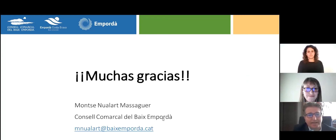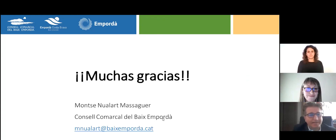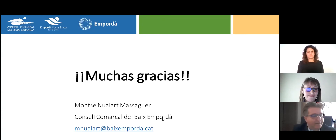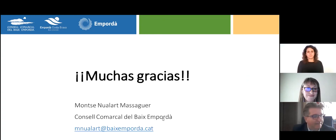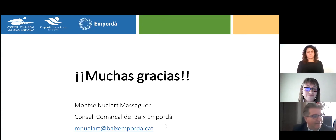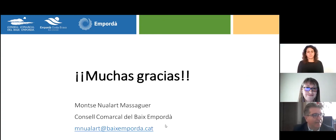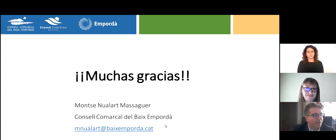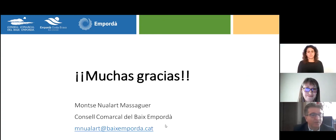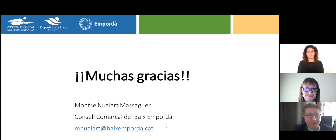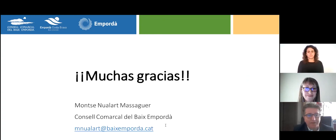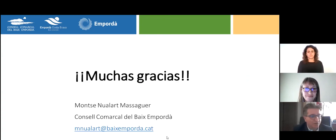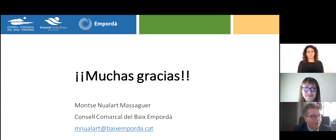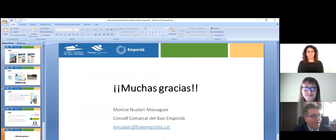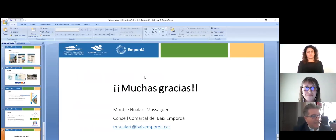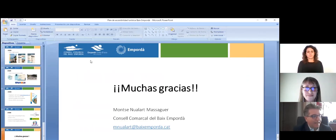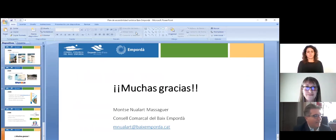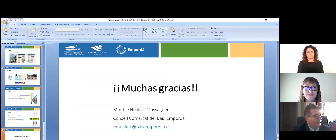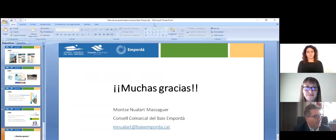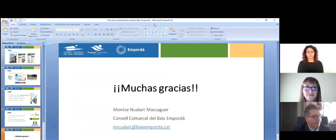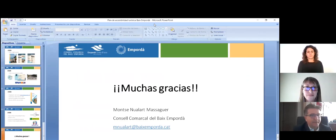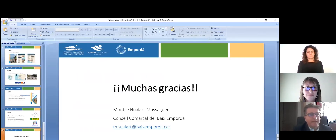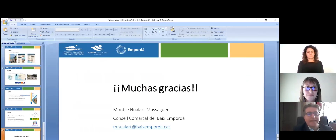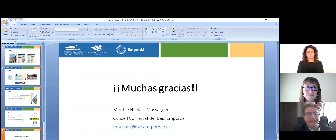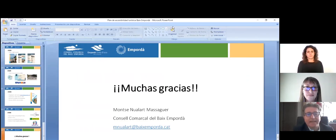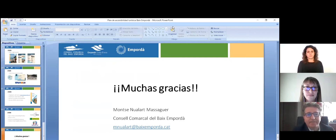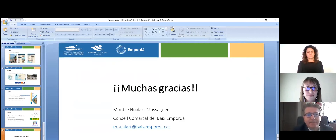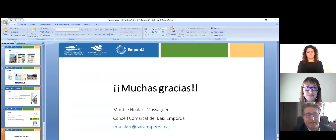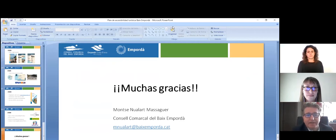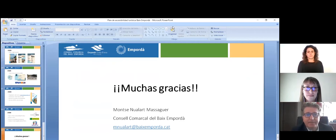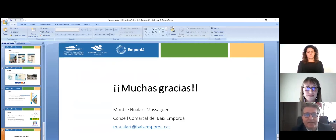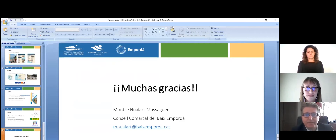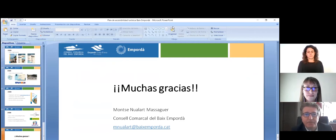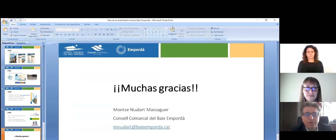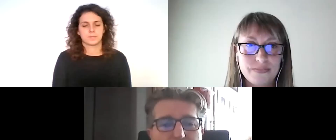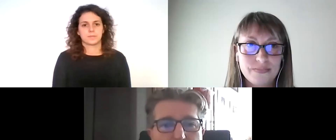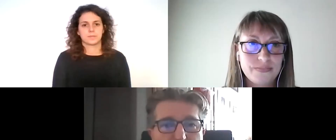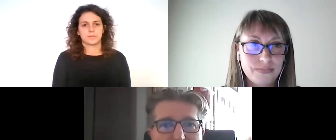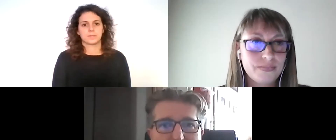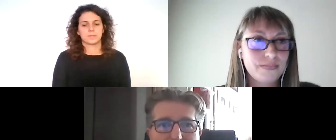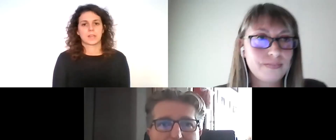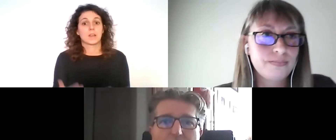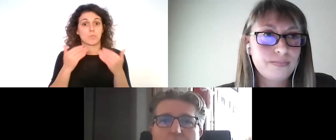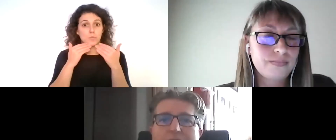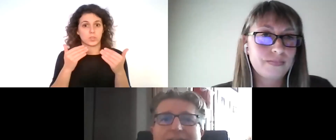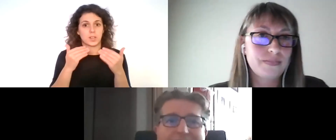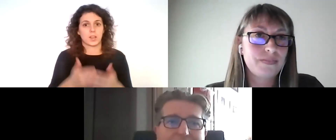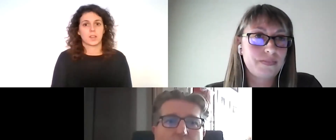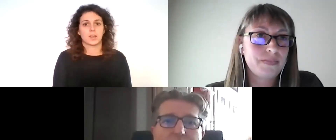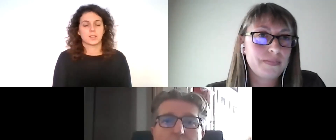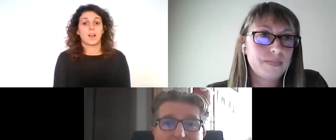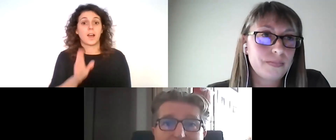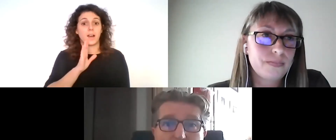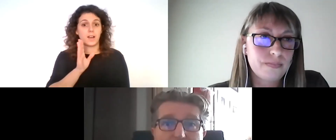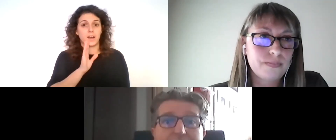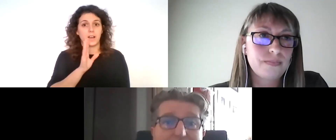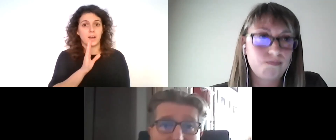Muchas gracias. Thank you very much. And again, as I said, muchas gracias. We will como he dicho antes